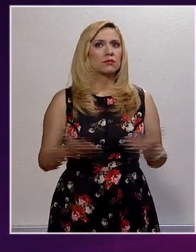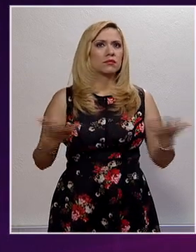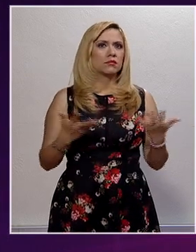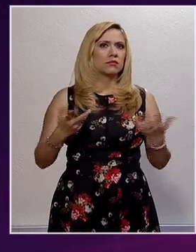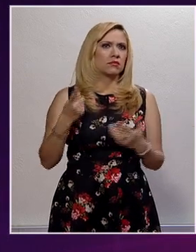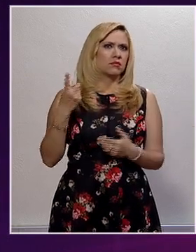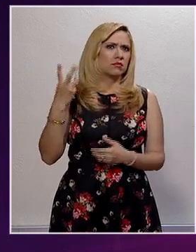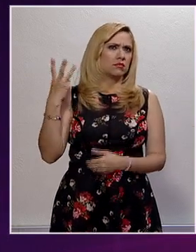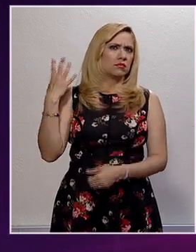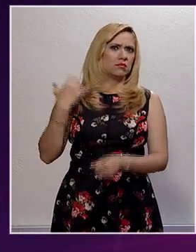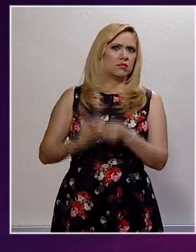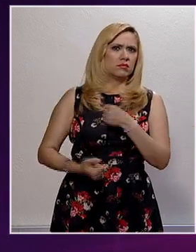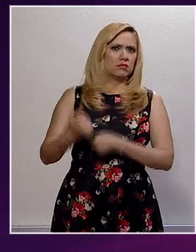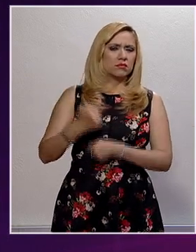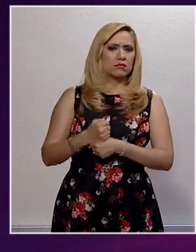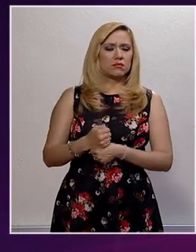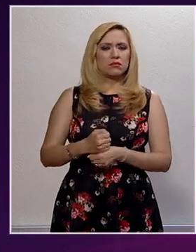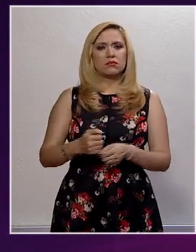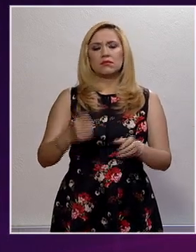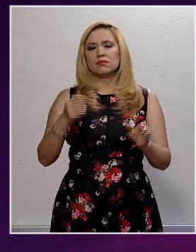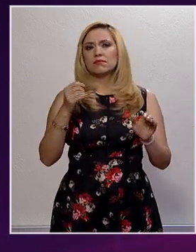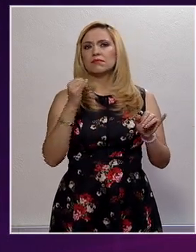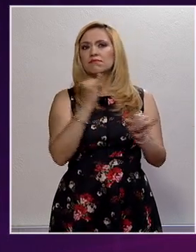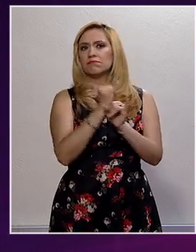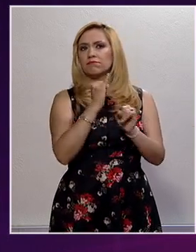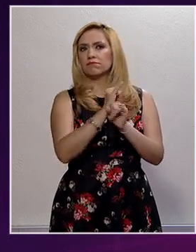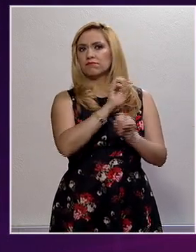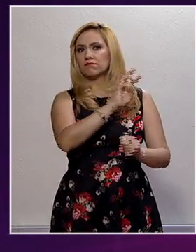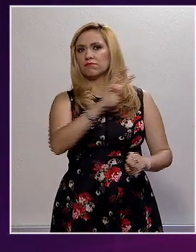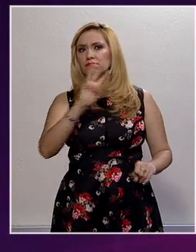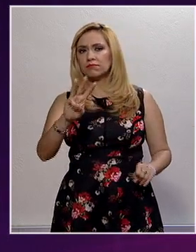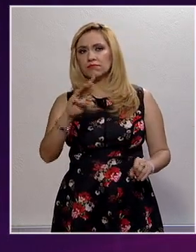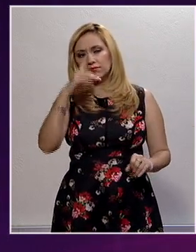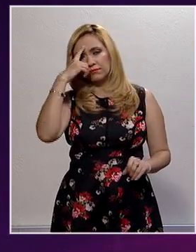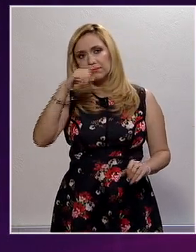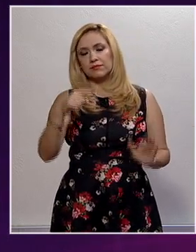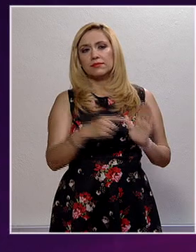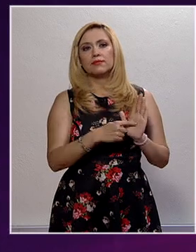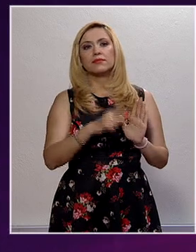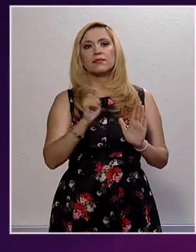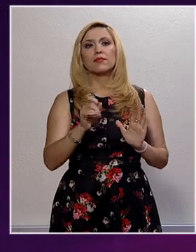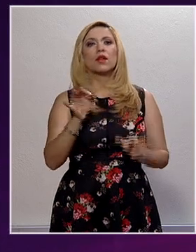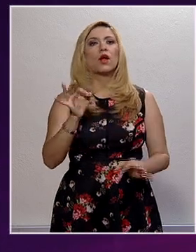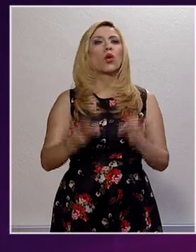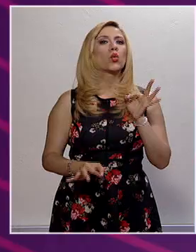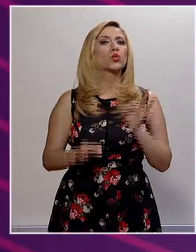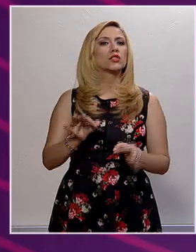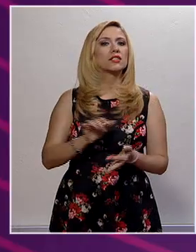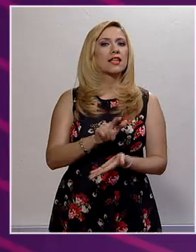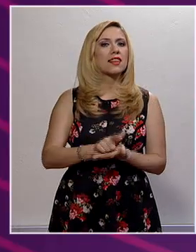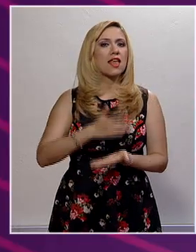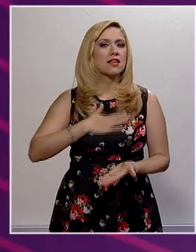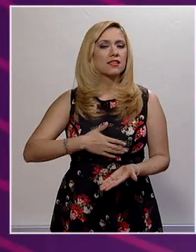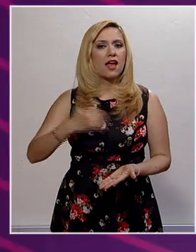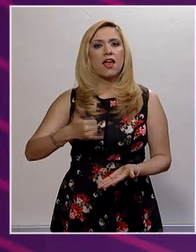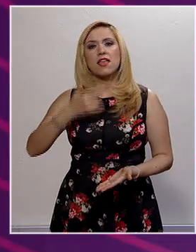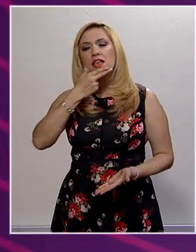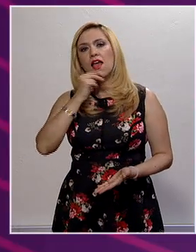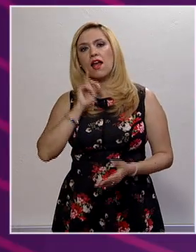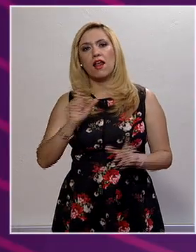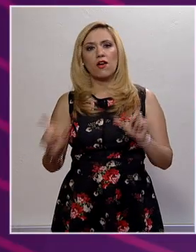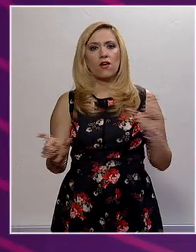unos años una plataforma digital, ¿no? Que justamente se llama Justicia y Género, en